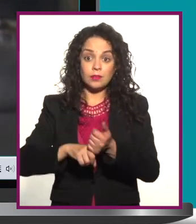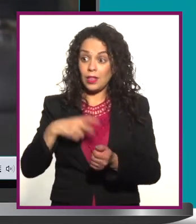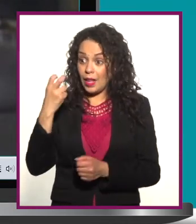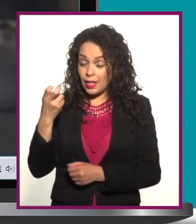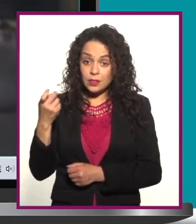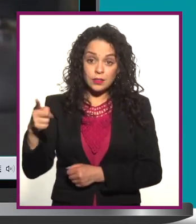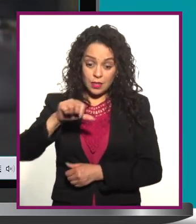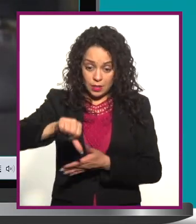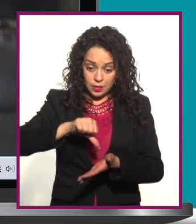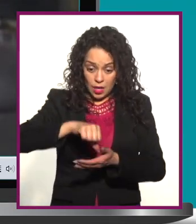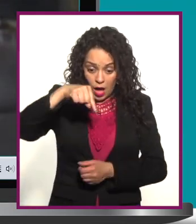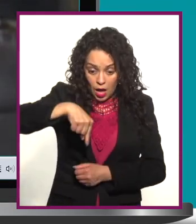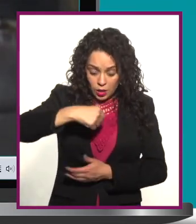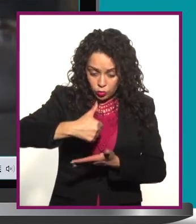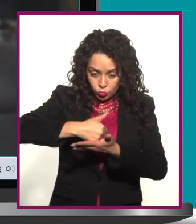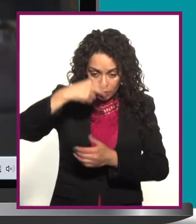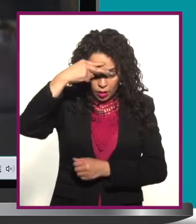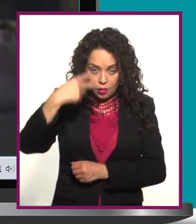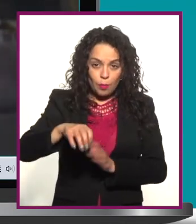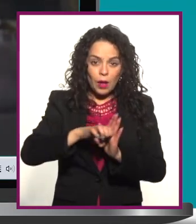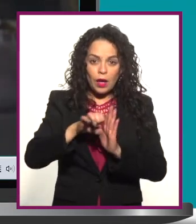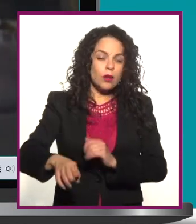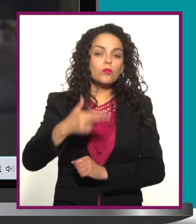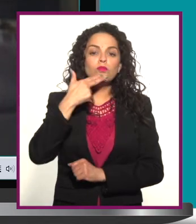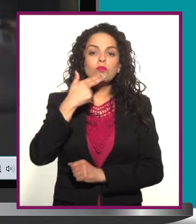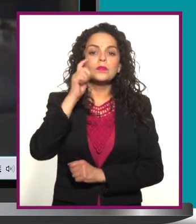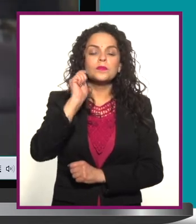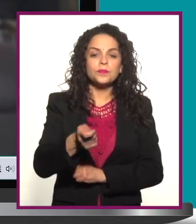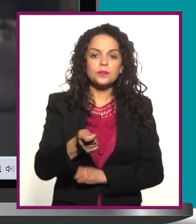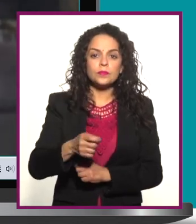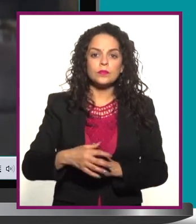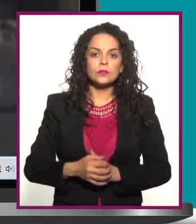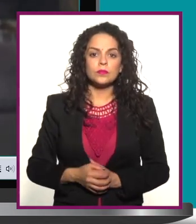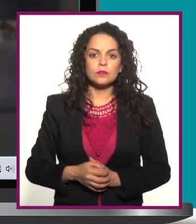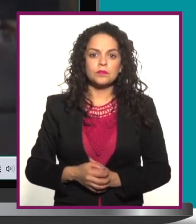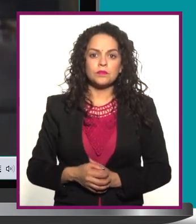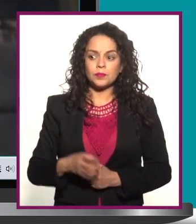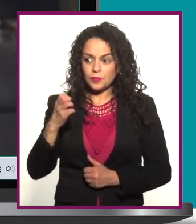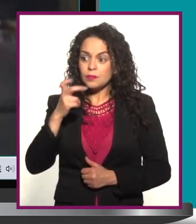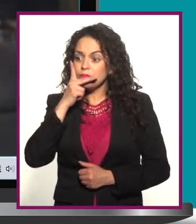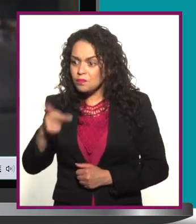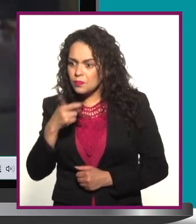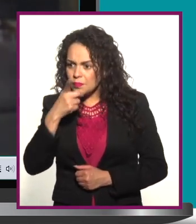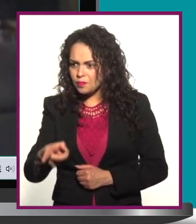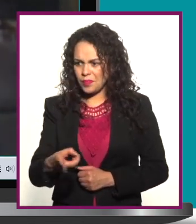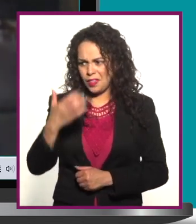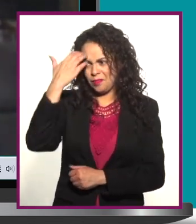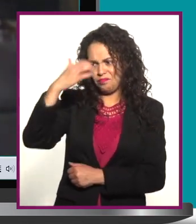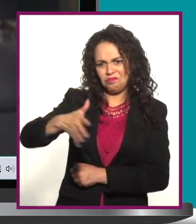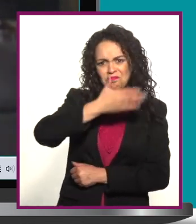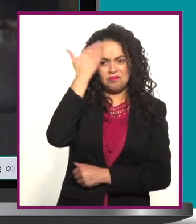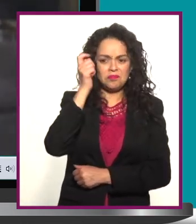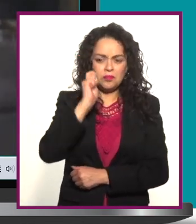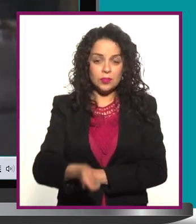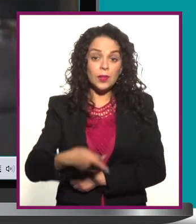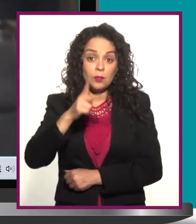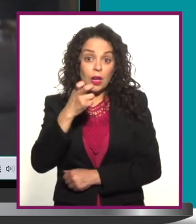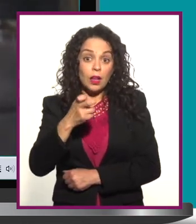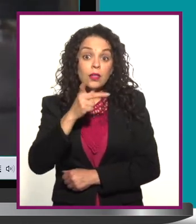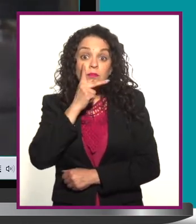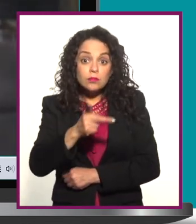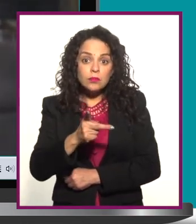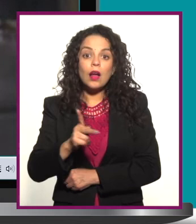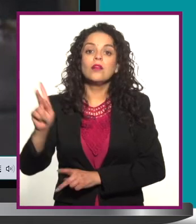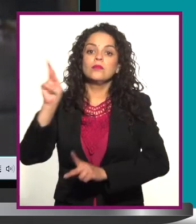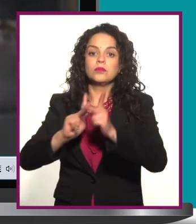de niña. Aquí en el centro del país, en la Ciudad de México, por ejemplo, si dicen tehueque, nadie sabría de qué estamos hablando, pero eso no implica que no sea